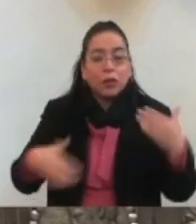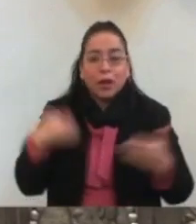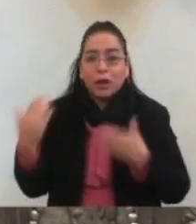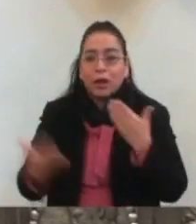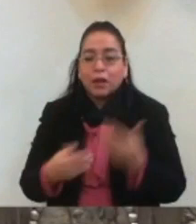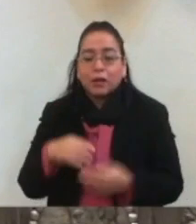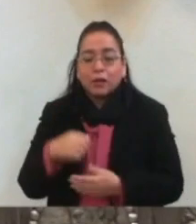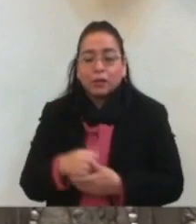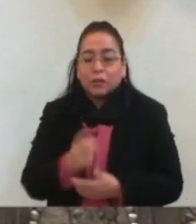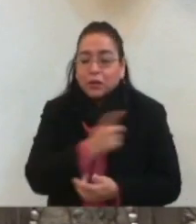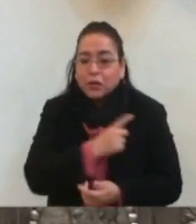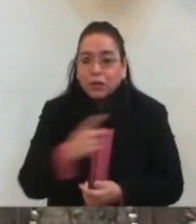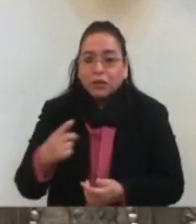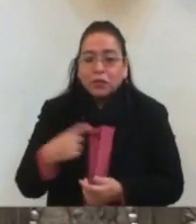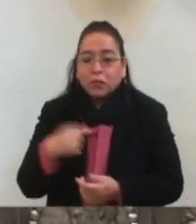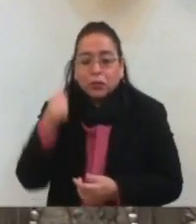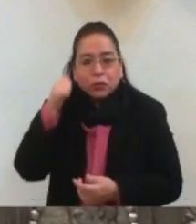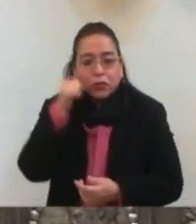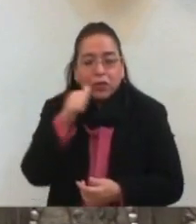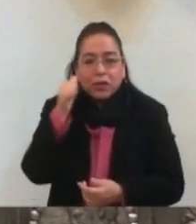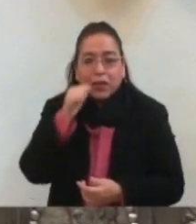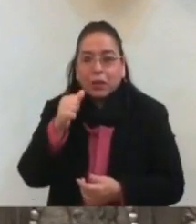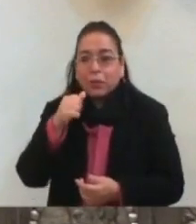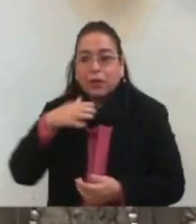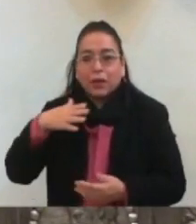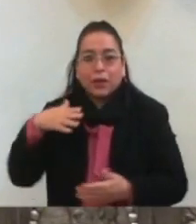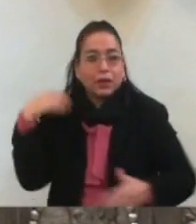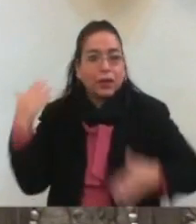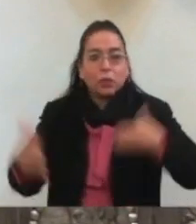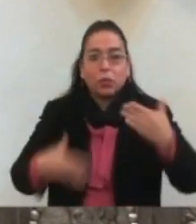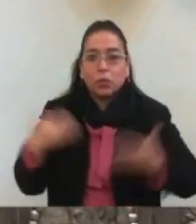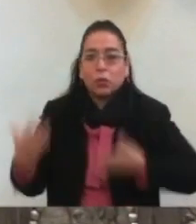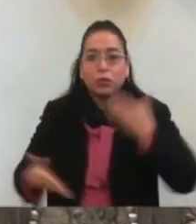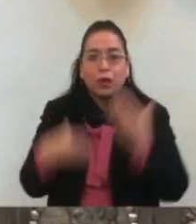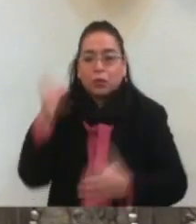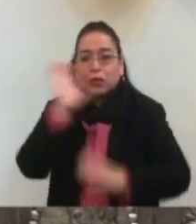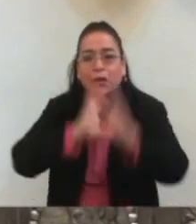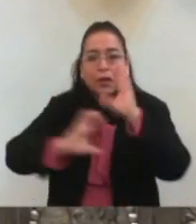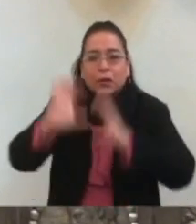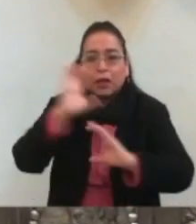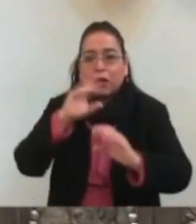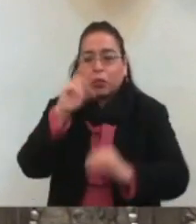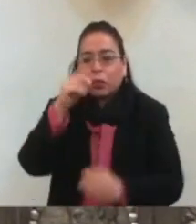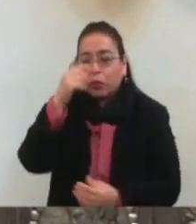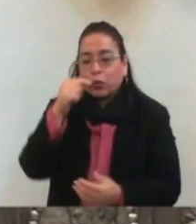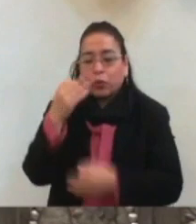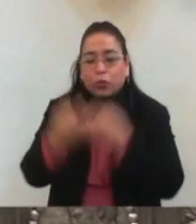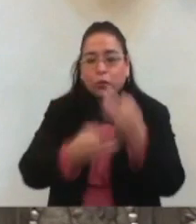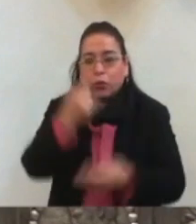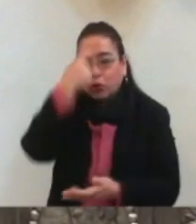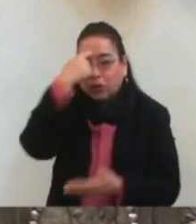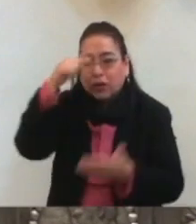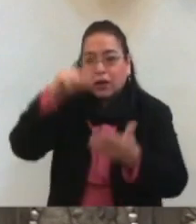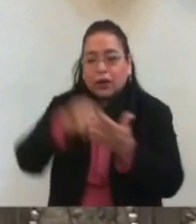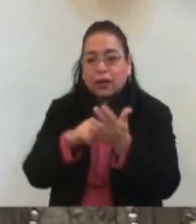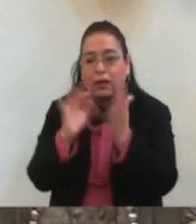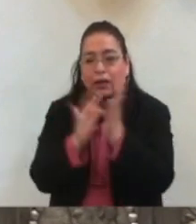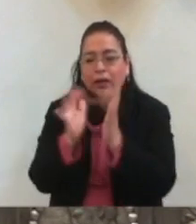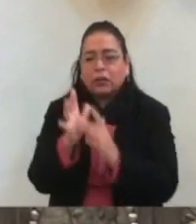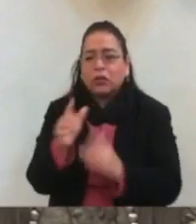siempre ha cantado siempre ha tenido